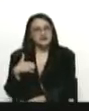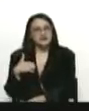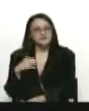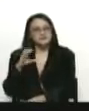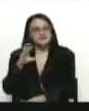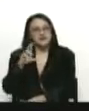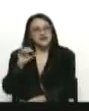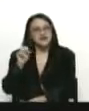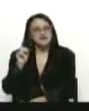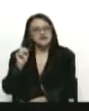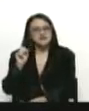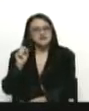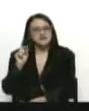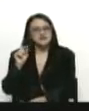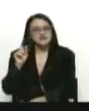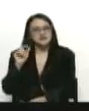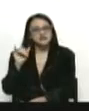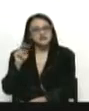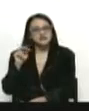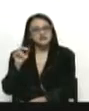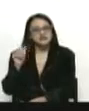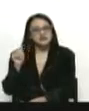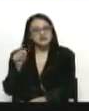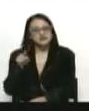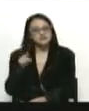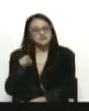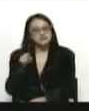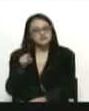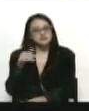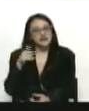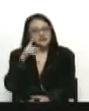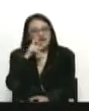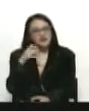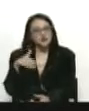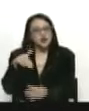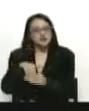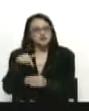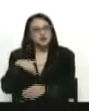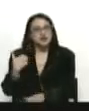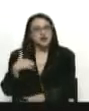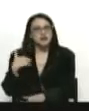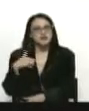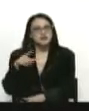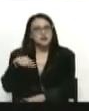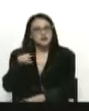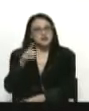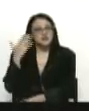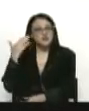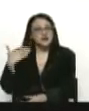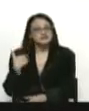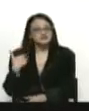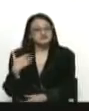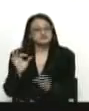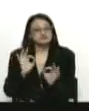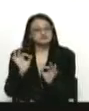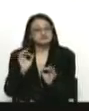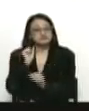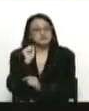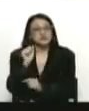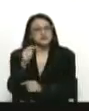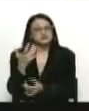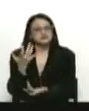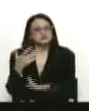un punto muy de inflexión, muy preocupado por la democracia argentina. Este año hay elecciones acá en la Argentina y además usted también sufrió un intento de magnicidio.